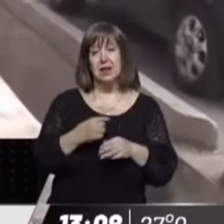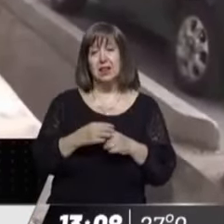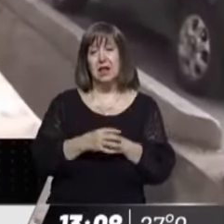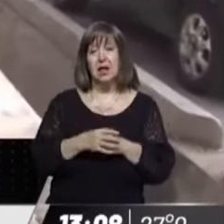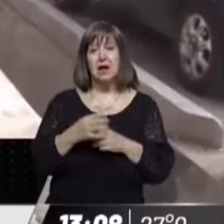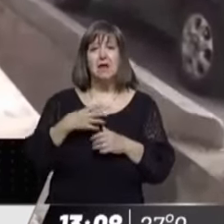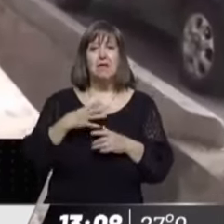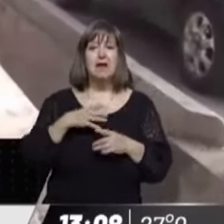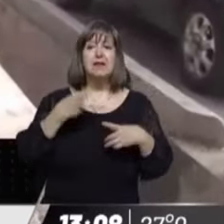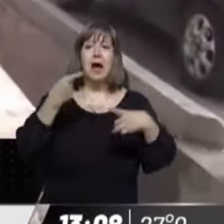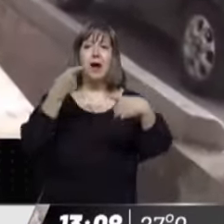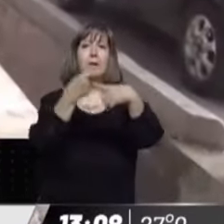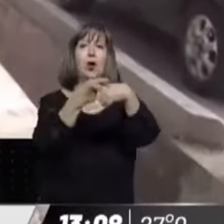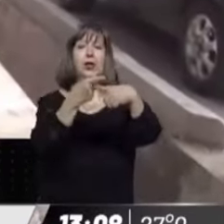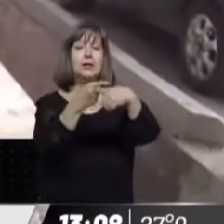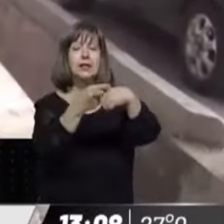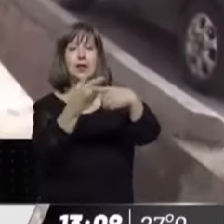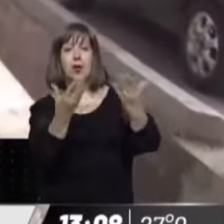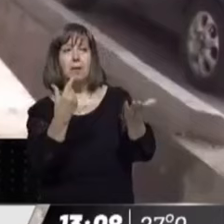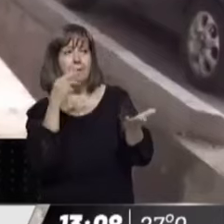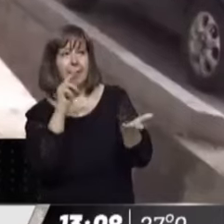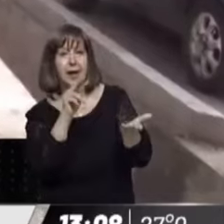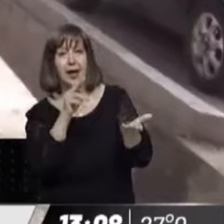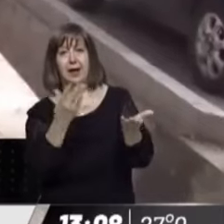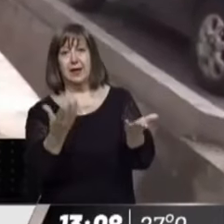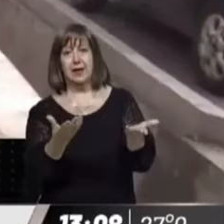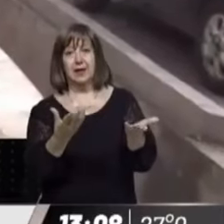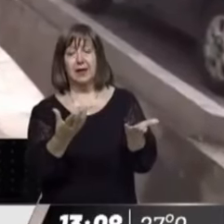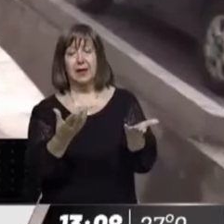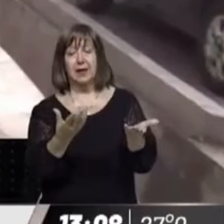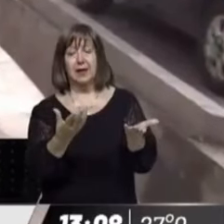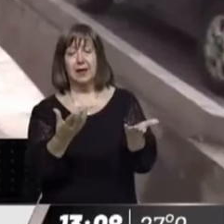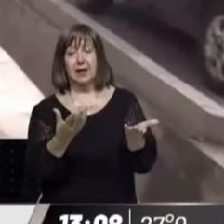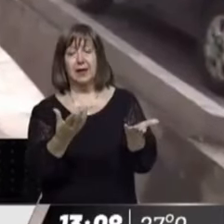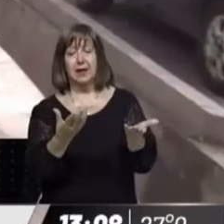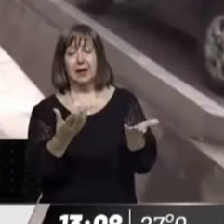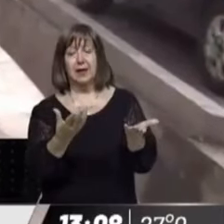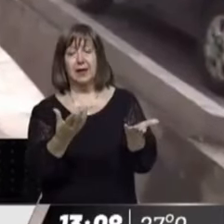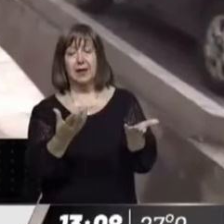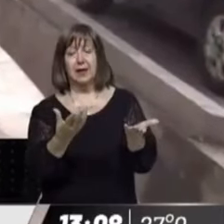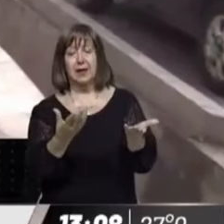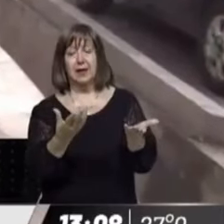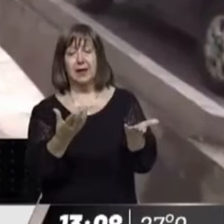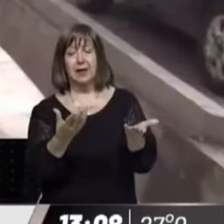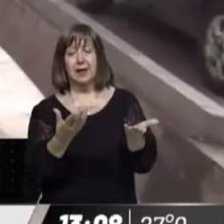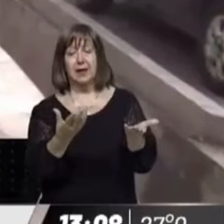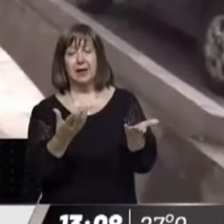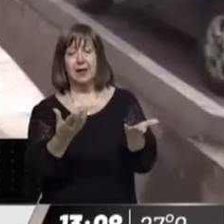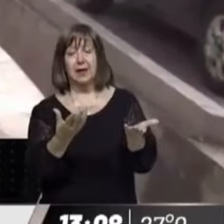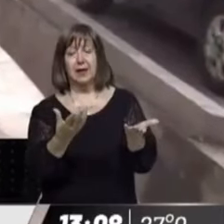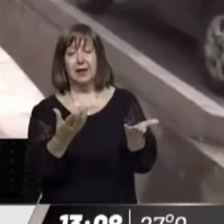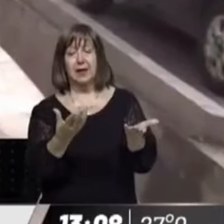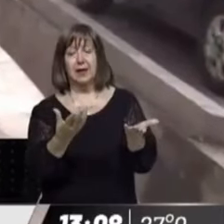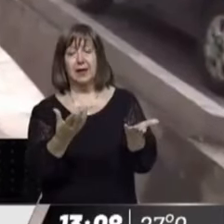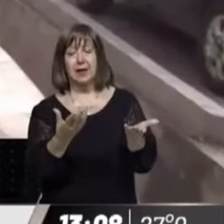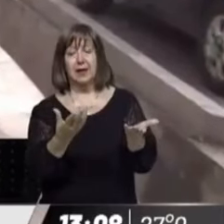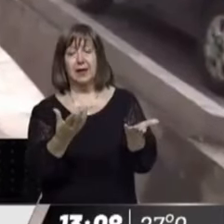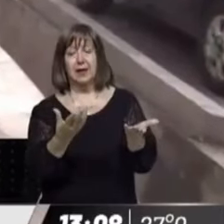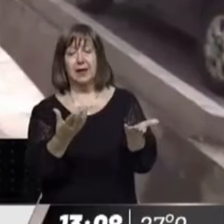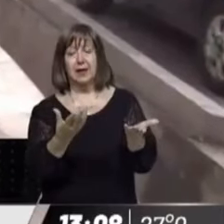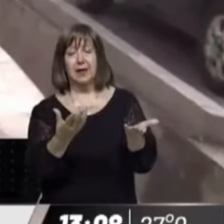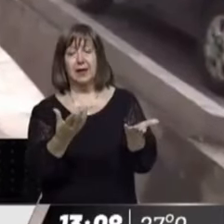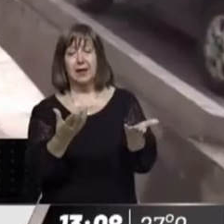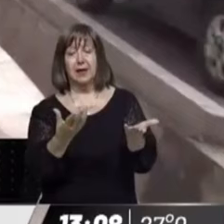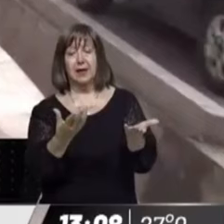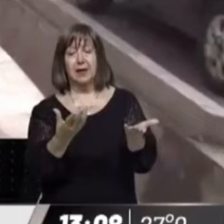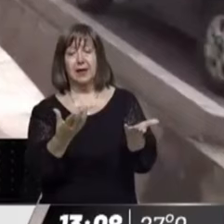tomen conciencia realmente. Estaba viendo justamente que se han aumentado las dietas un 30%. 50%